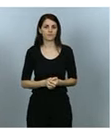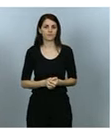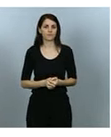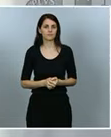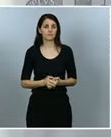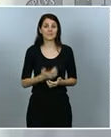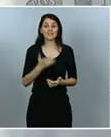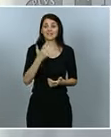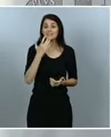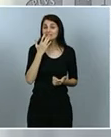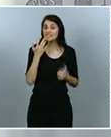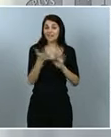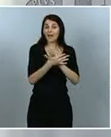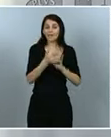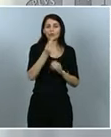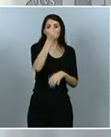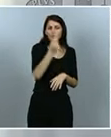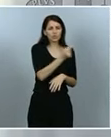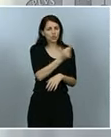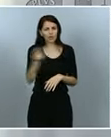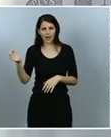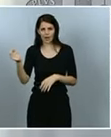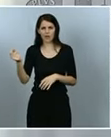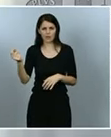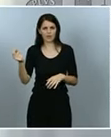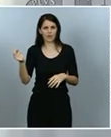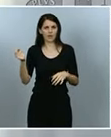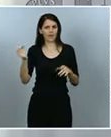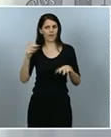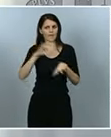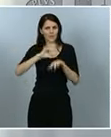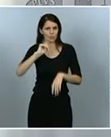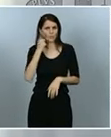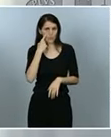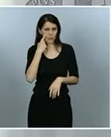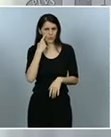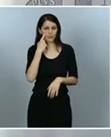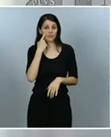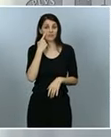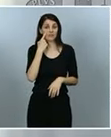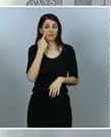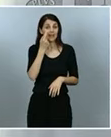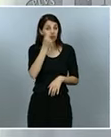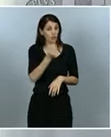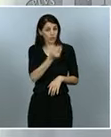casos que hemos tenido en principio en España, de acuerdo al estudio de seroprevalencia, es